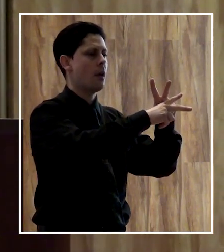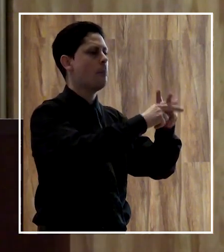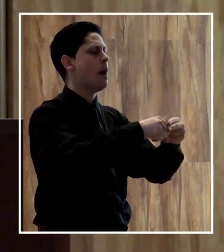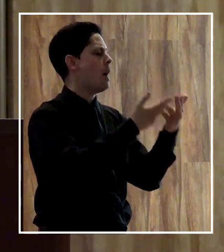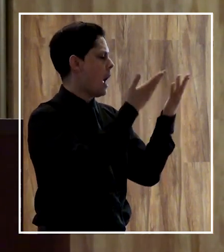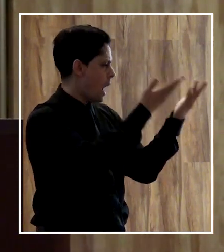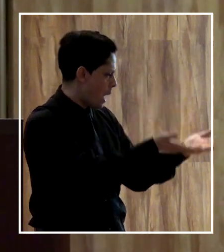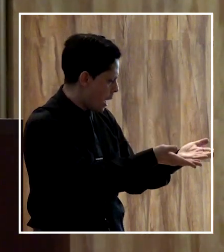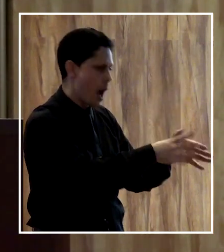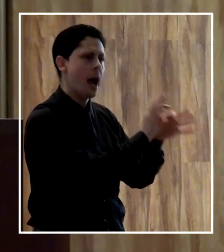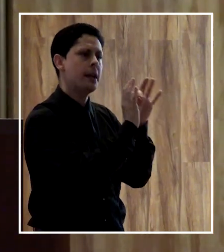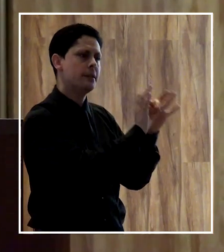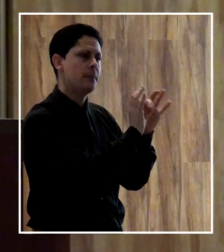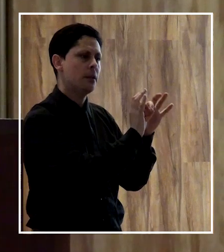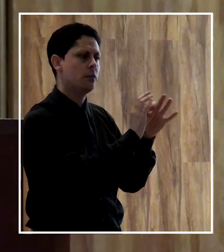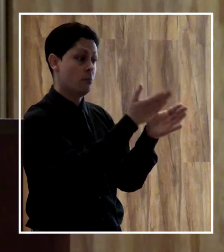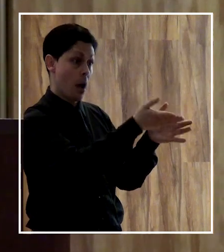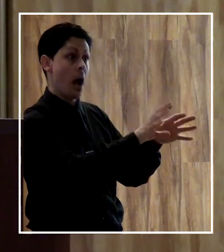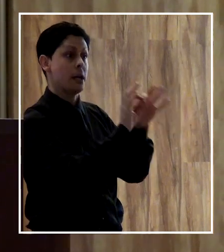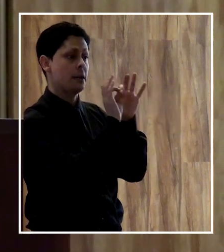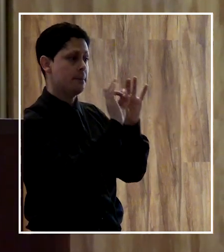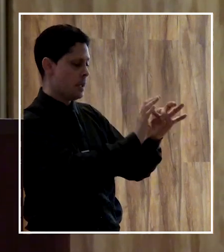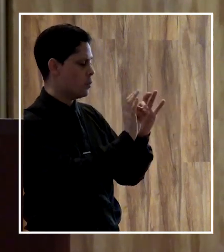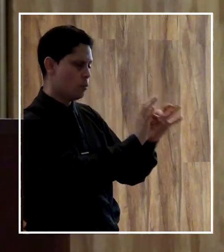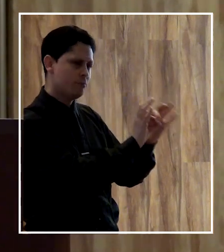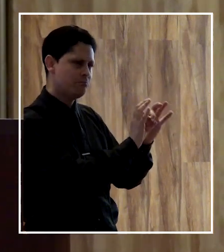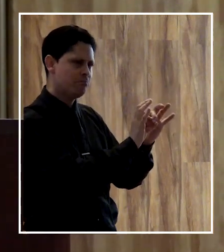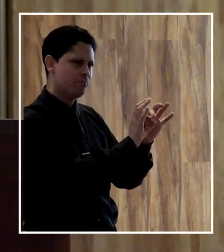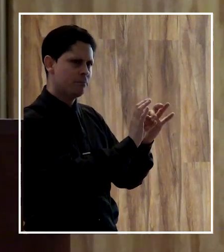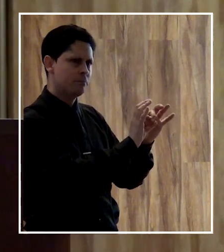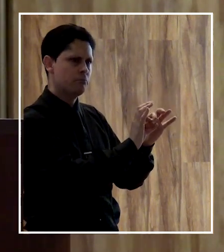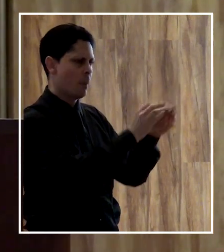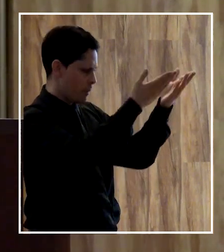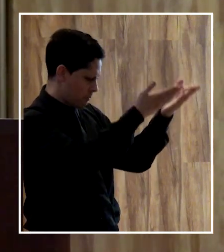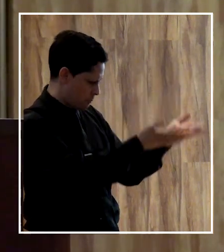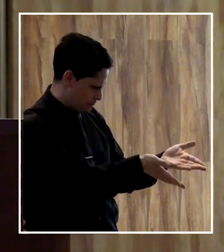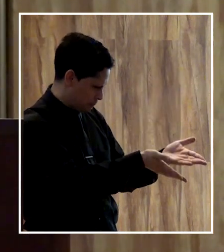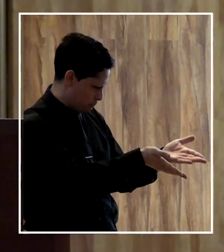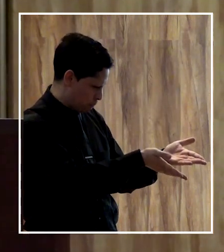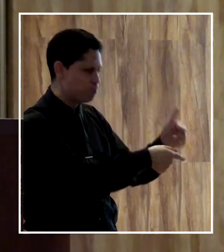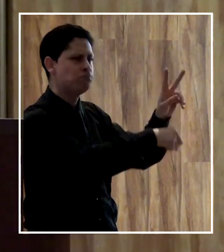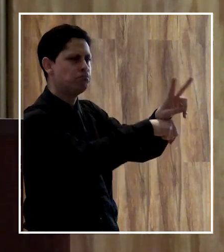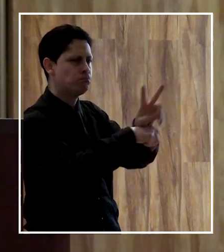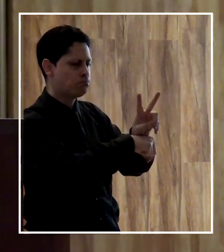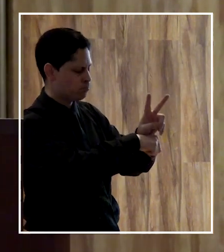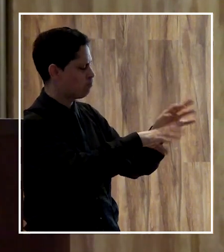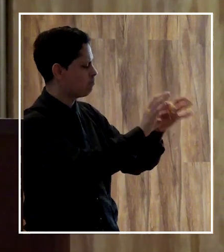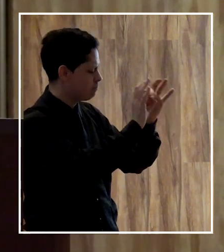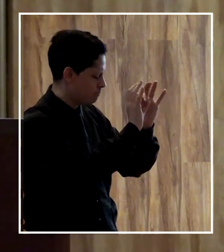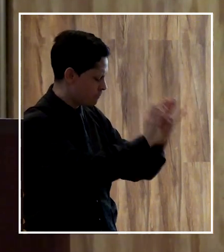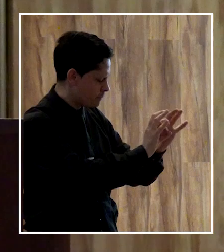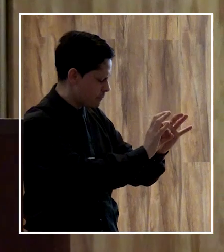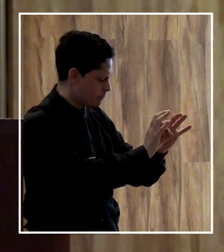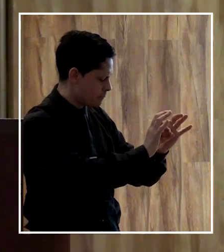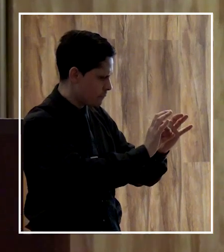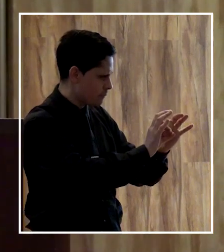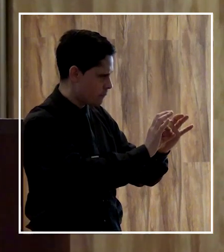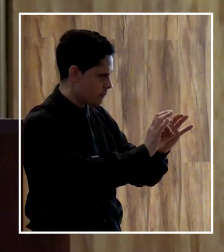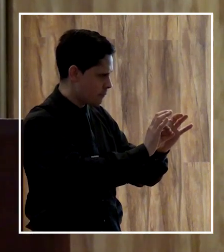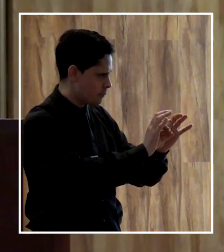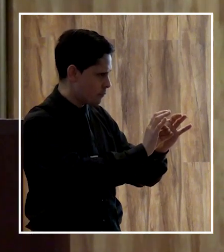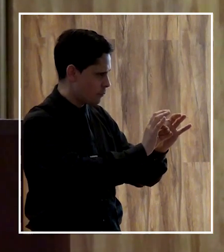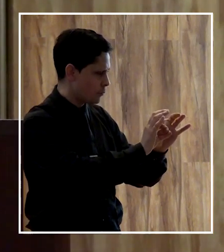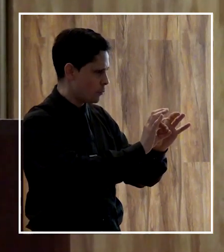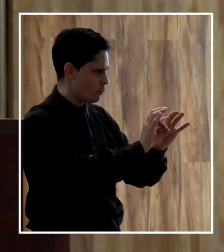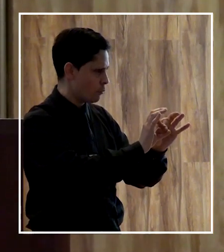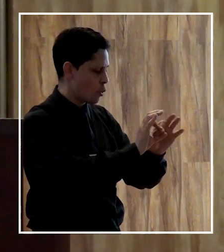muestra de agradecimiento. Queremos agradecer a nuestros maestros y nos alegramos poder hacerlo con él